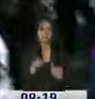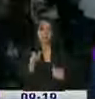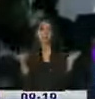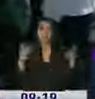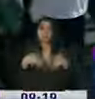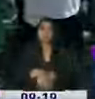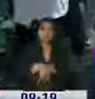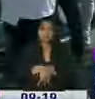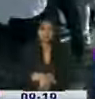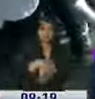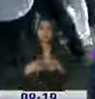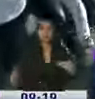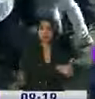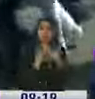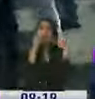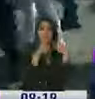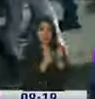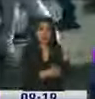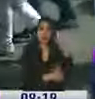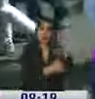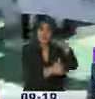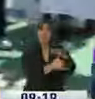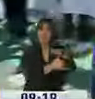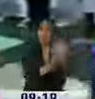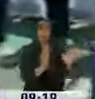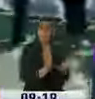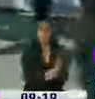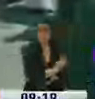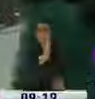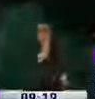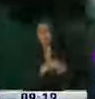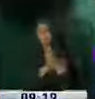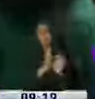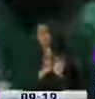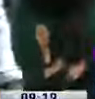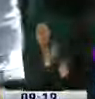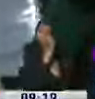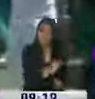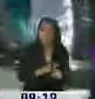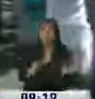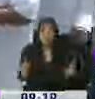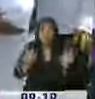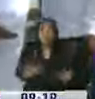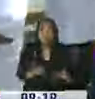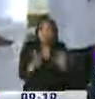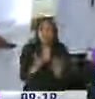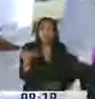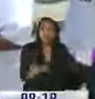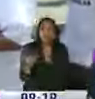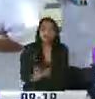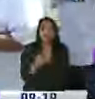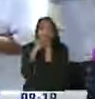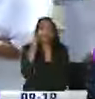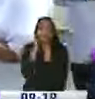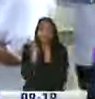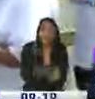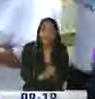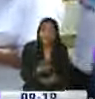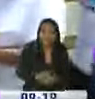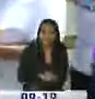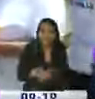indicaron que no están en contra de colectivos LGBTI, pero defienden el diseño original de la familia y que sean los progenitores